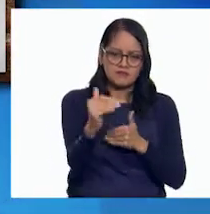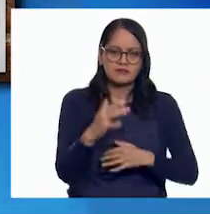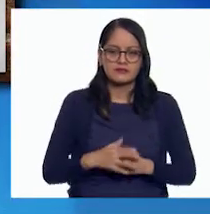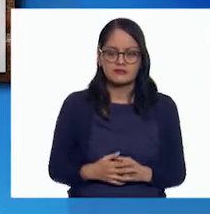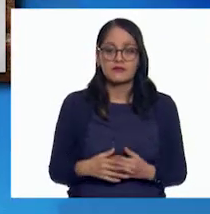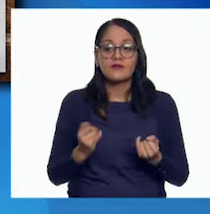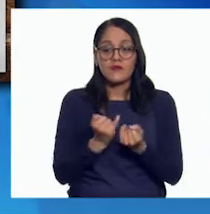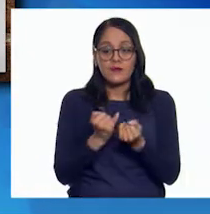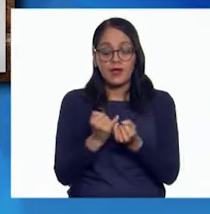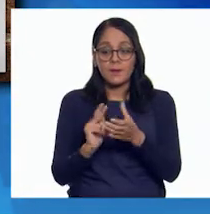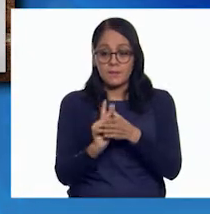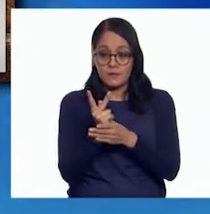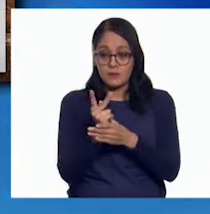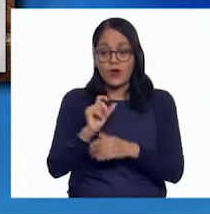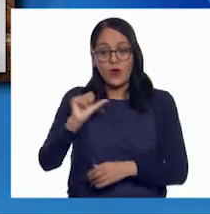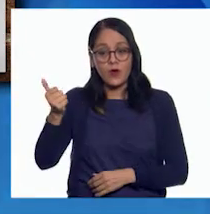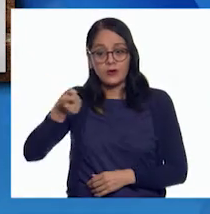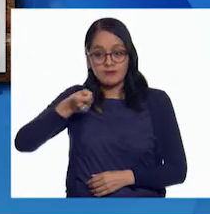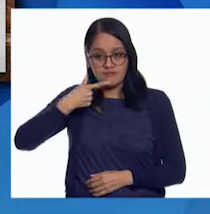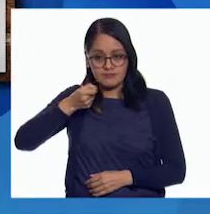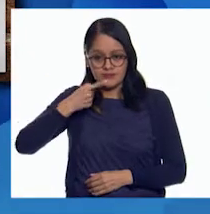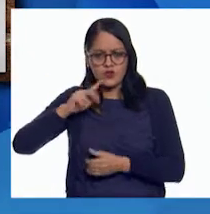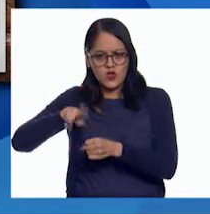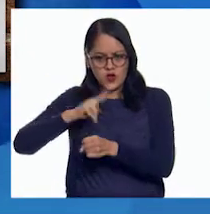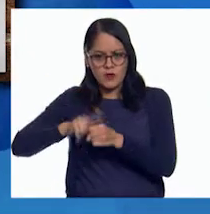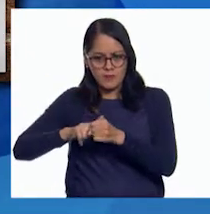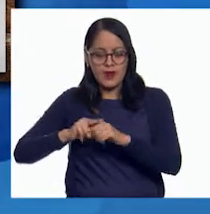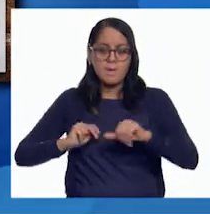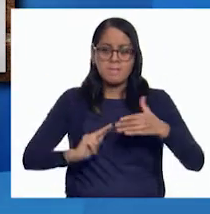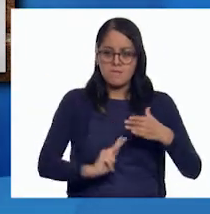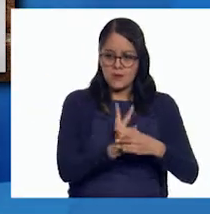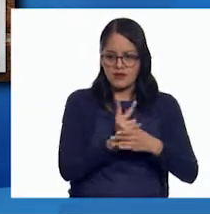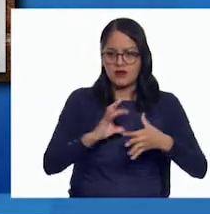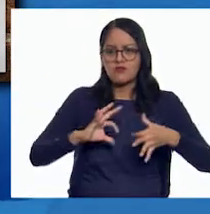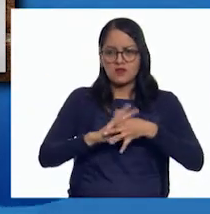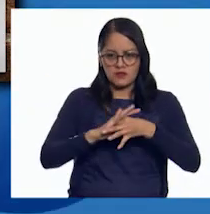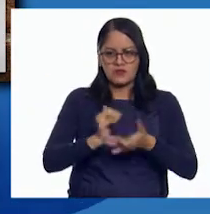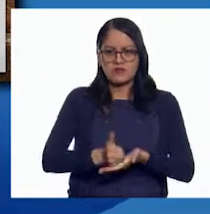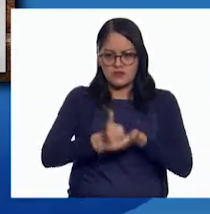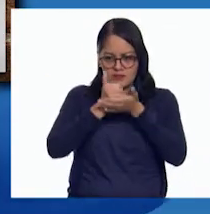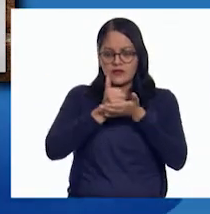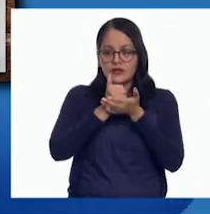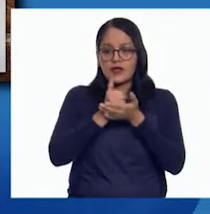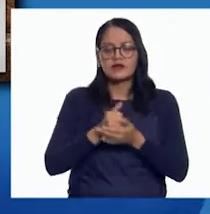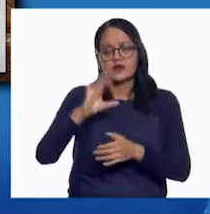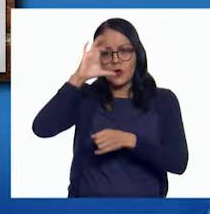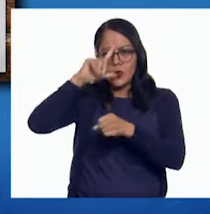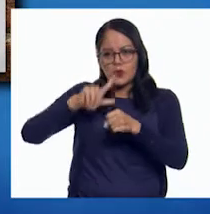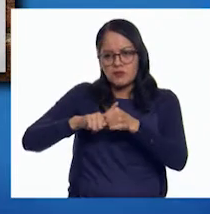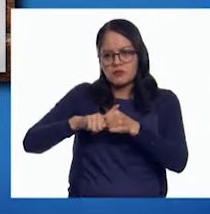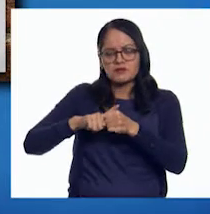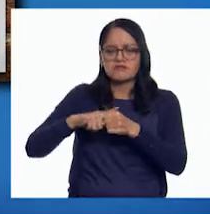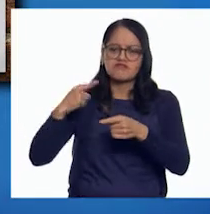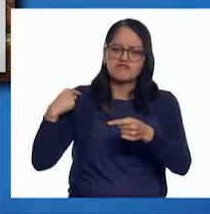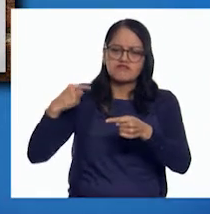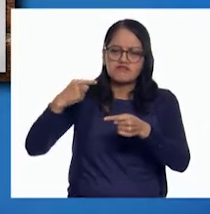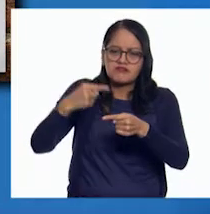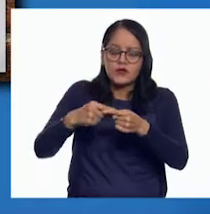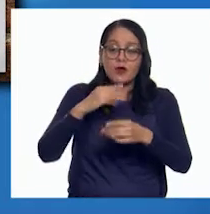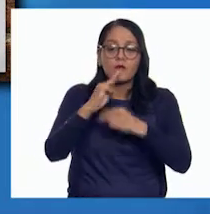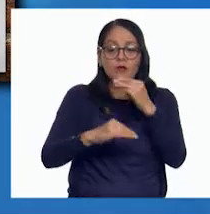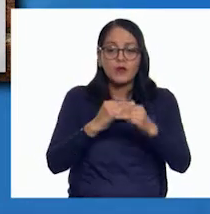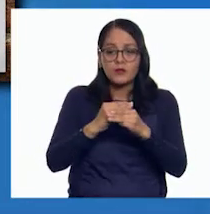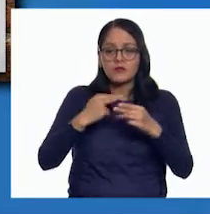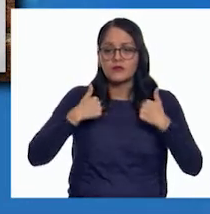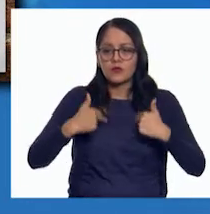a tratamientos con medicamentos convencionales. Tienen relación con el medio cultural, es decir, con la concepción del mundo y